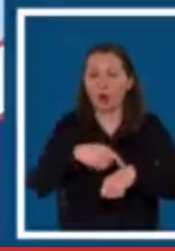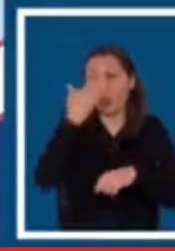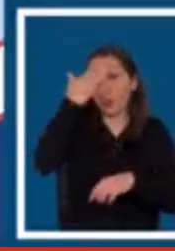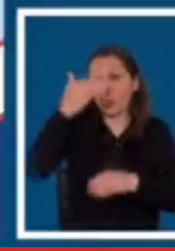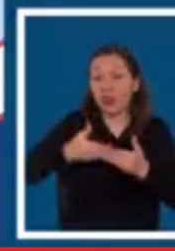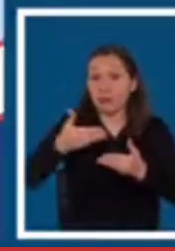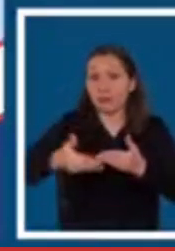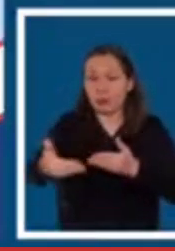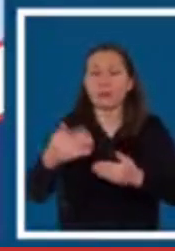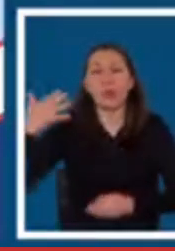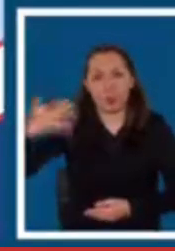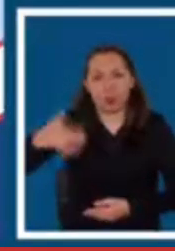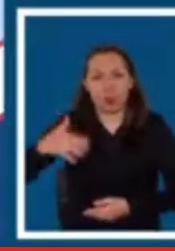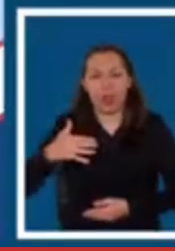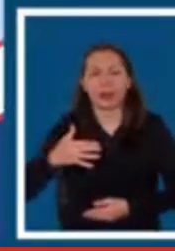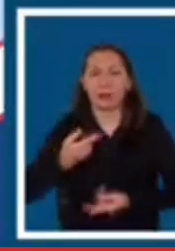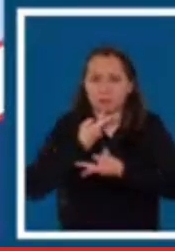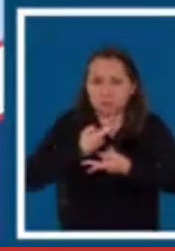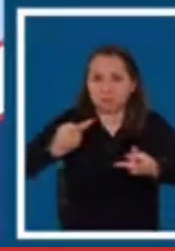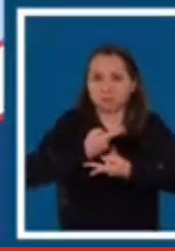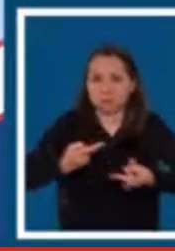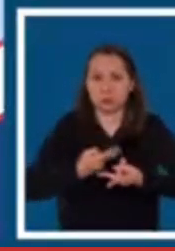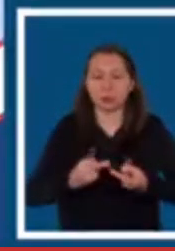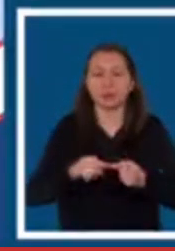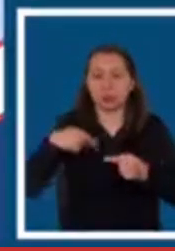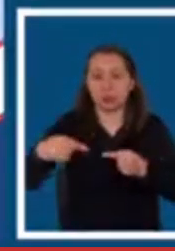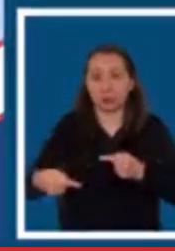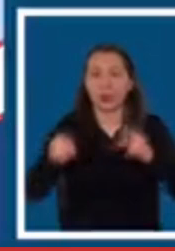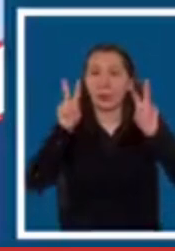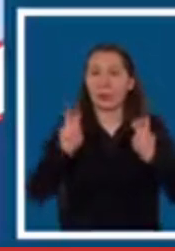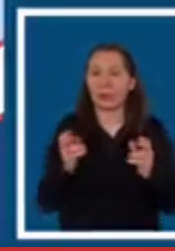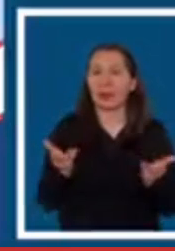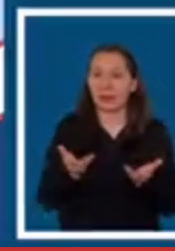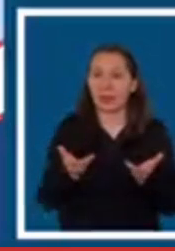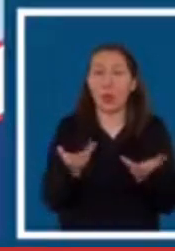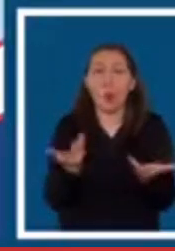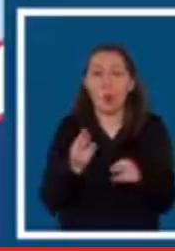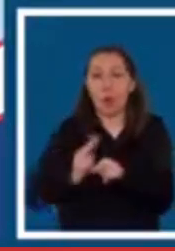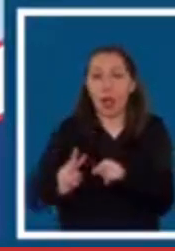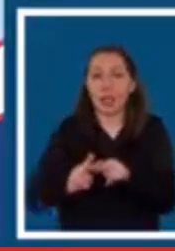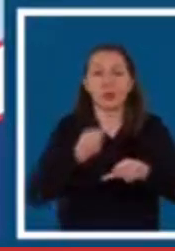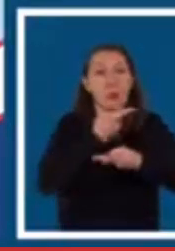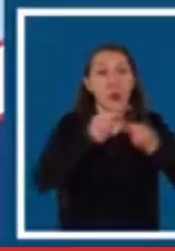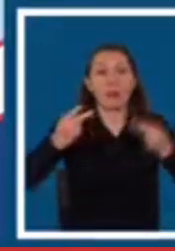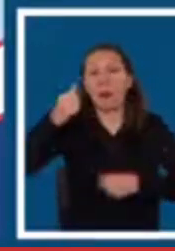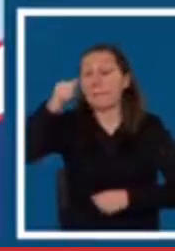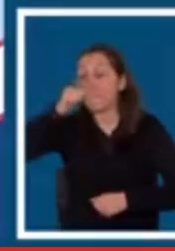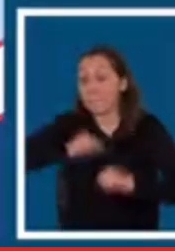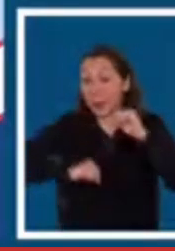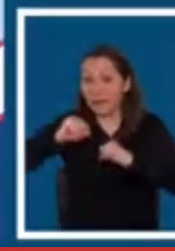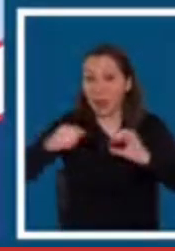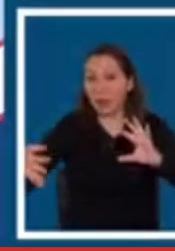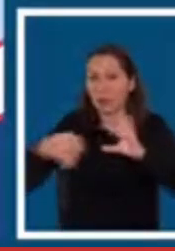días van a ver importantes anuncios en relación a la actuación público privada en